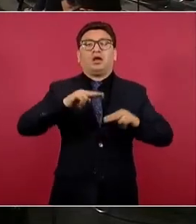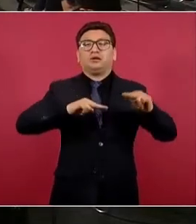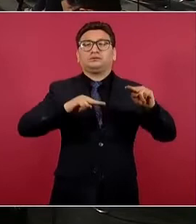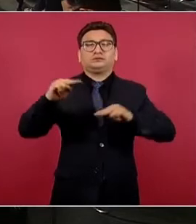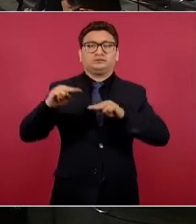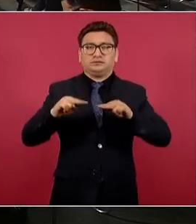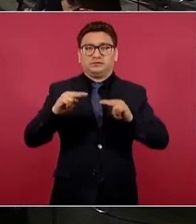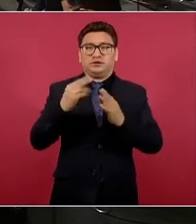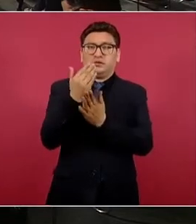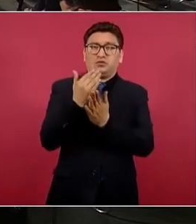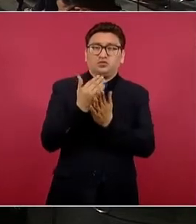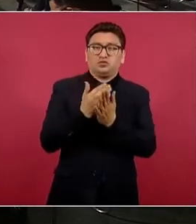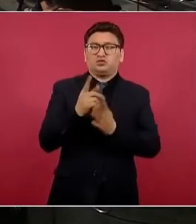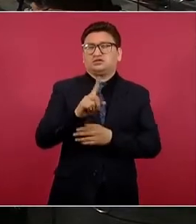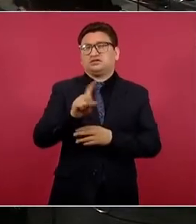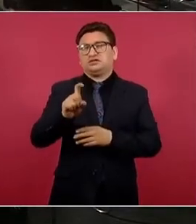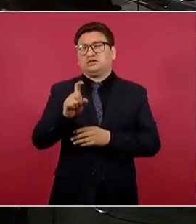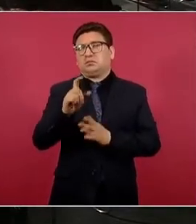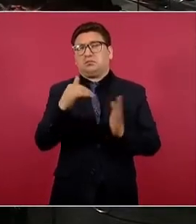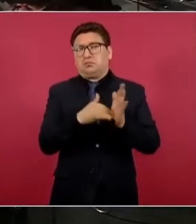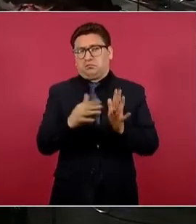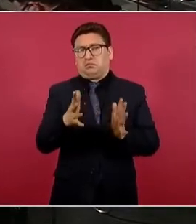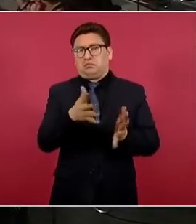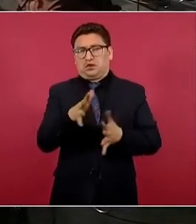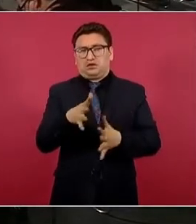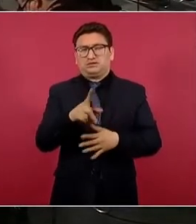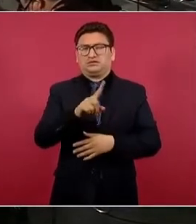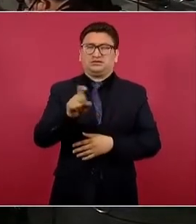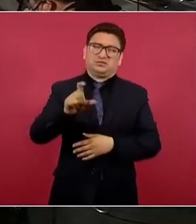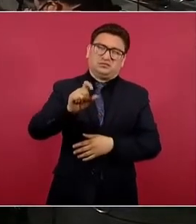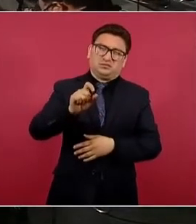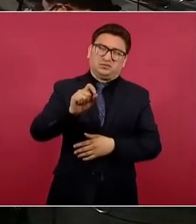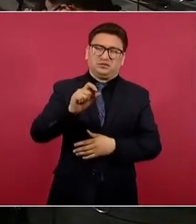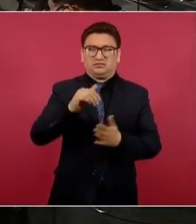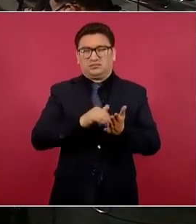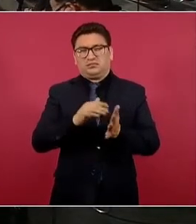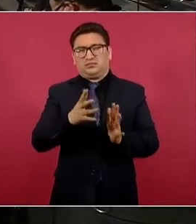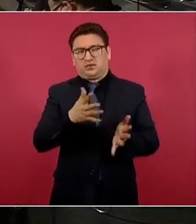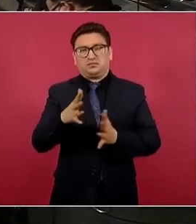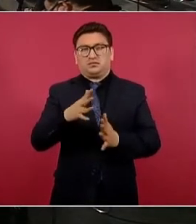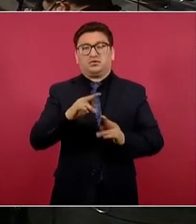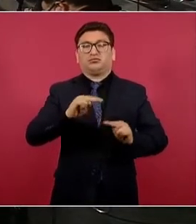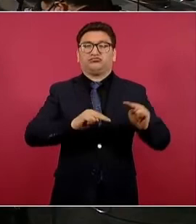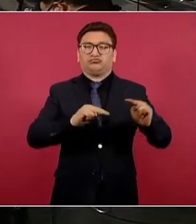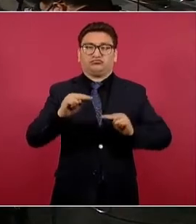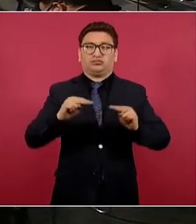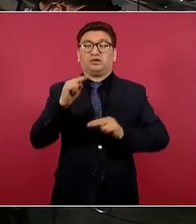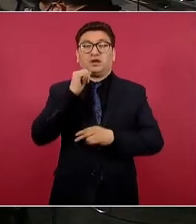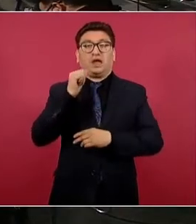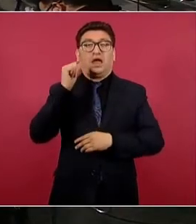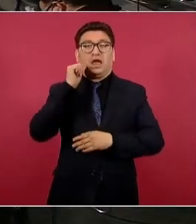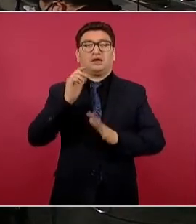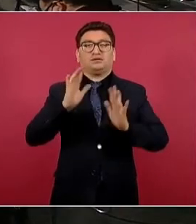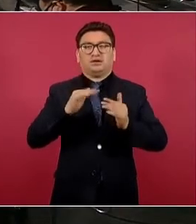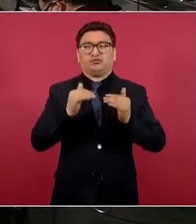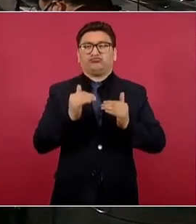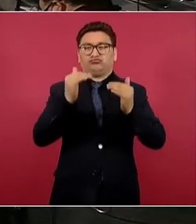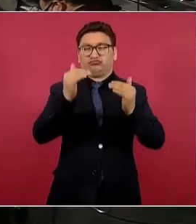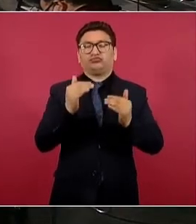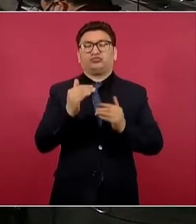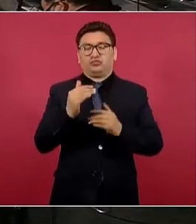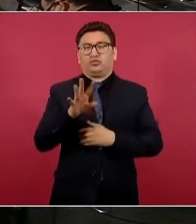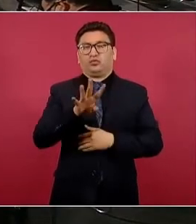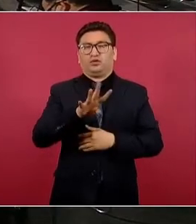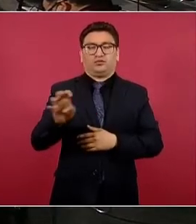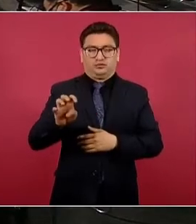en 100,000 en promedio, 120,000, y ya ayer fueron